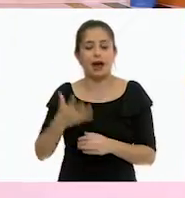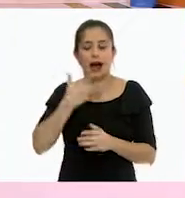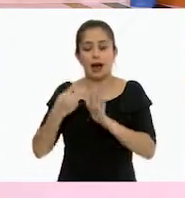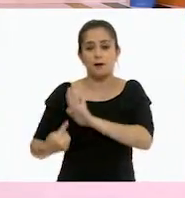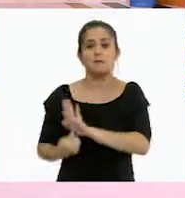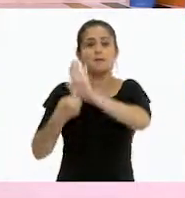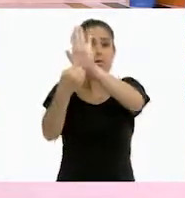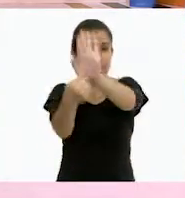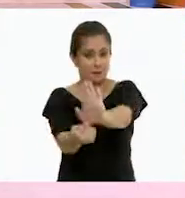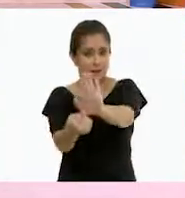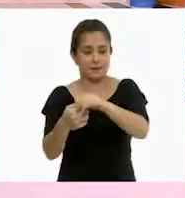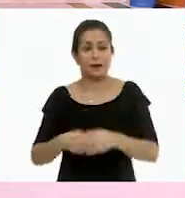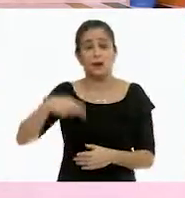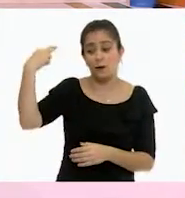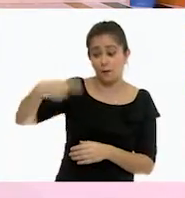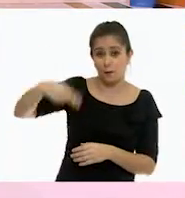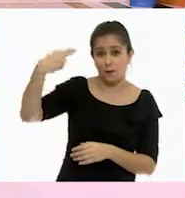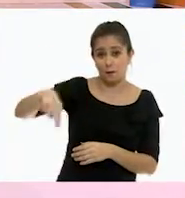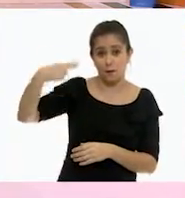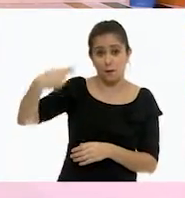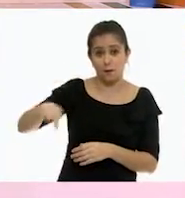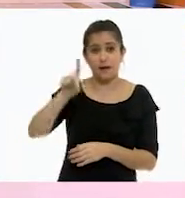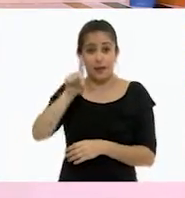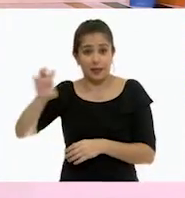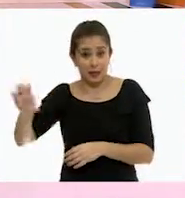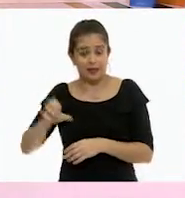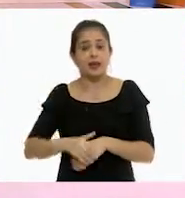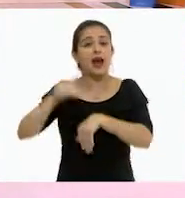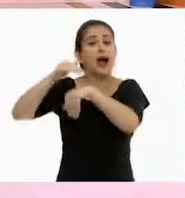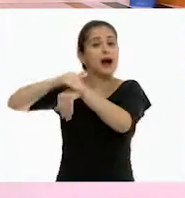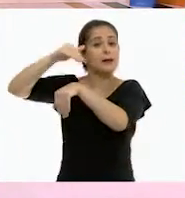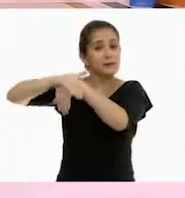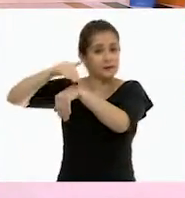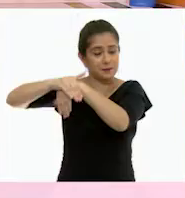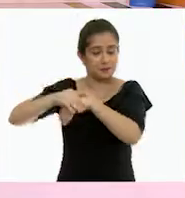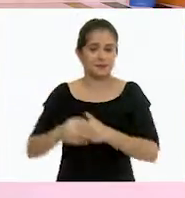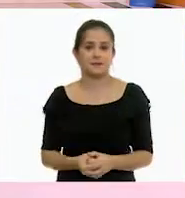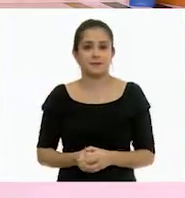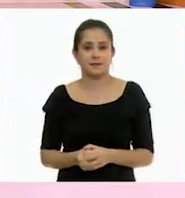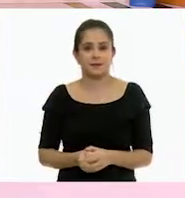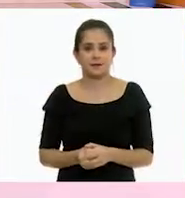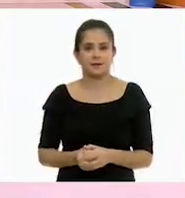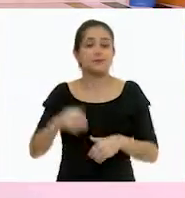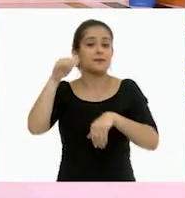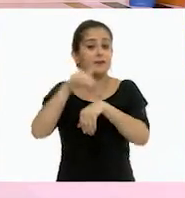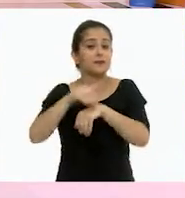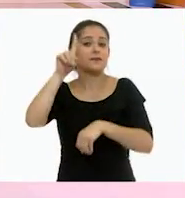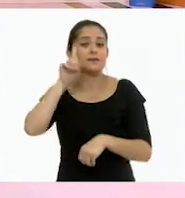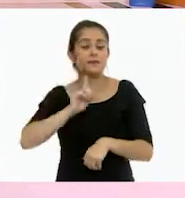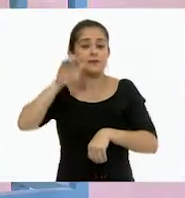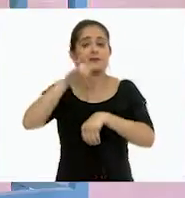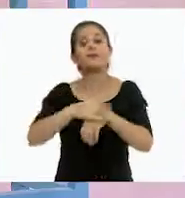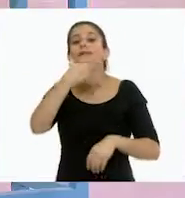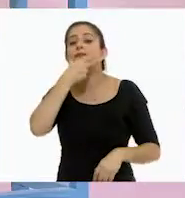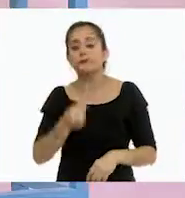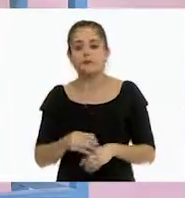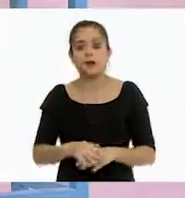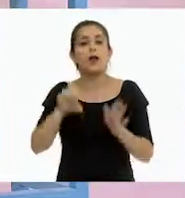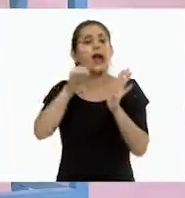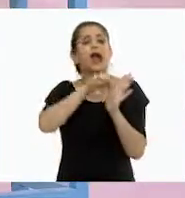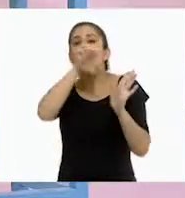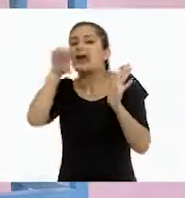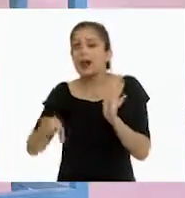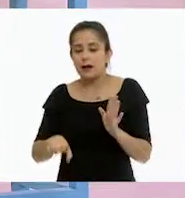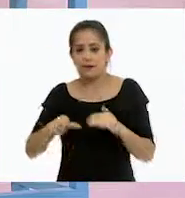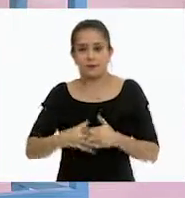Presenta. Nombres de amiguitos y amiguitas. Amiguitas. Por ejemplo,